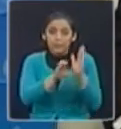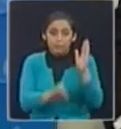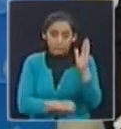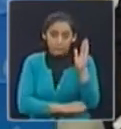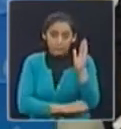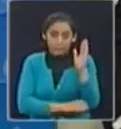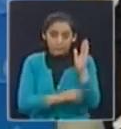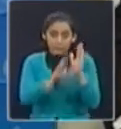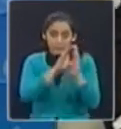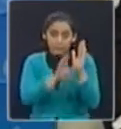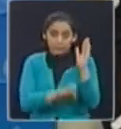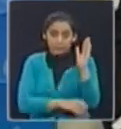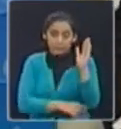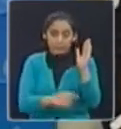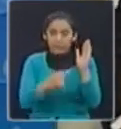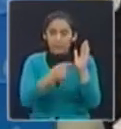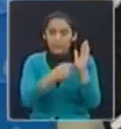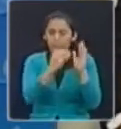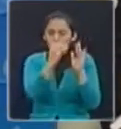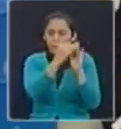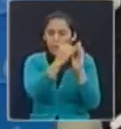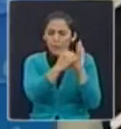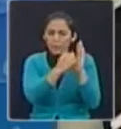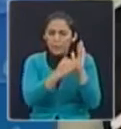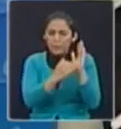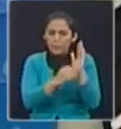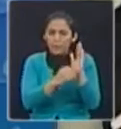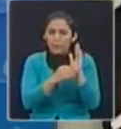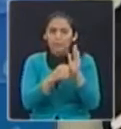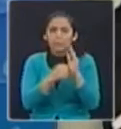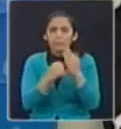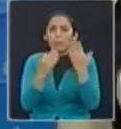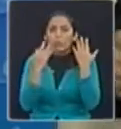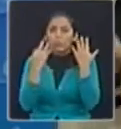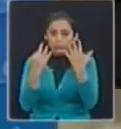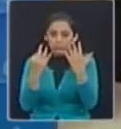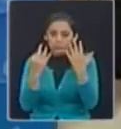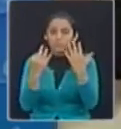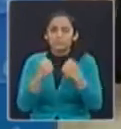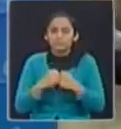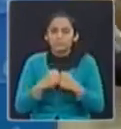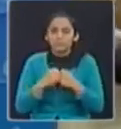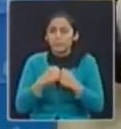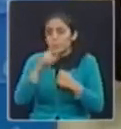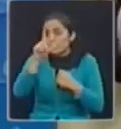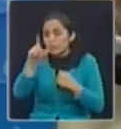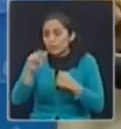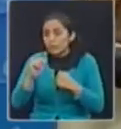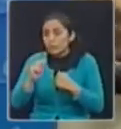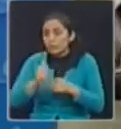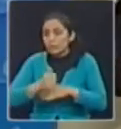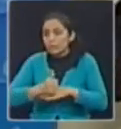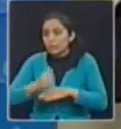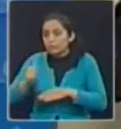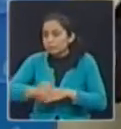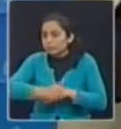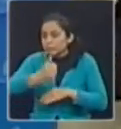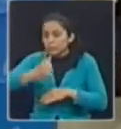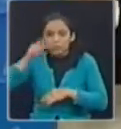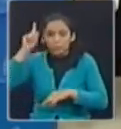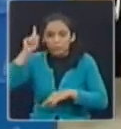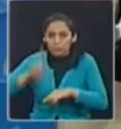establece 8 causales por las cuales usted no puede ser candidato. Ahora, cuando se crea una causal adicional en una